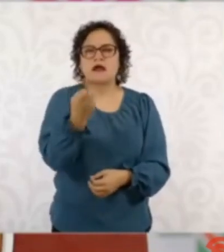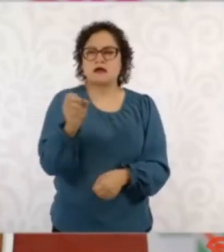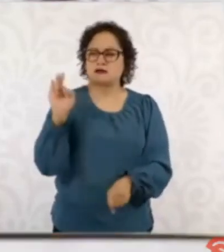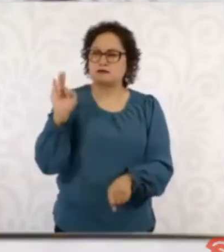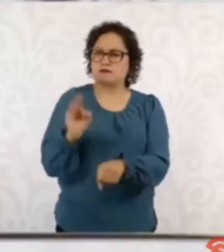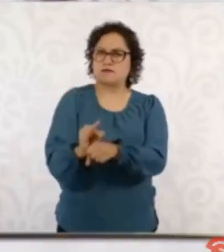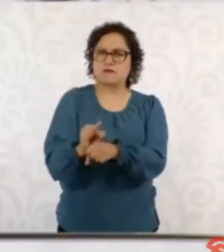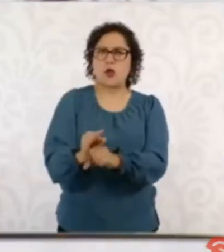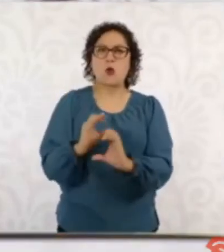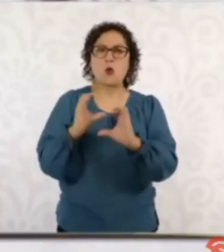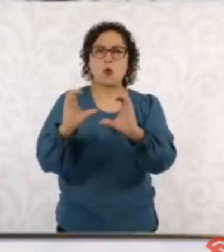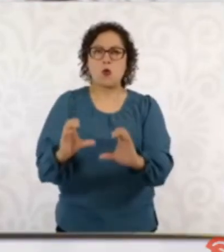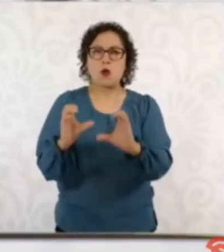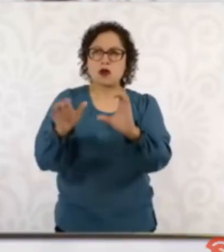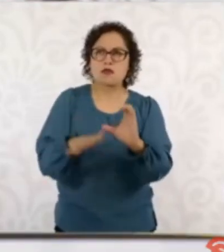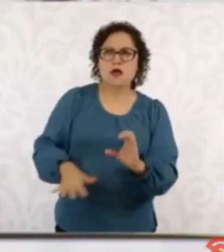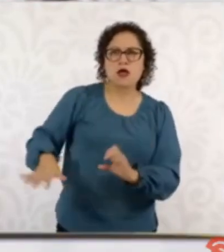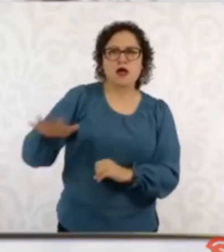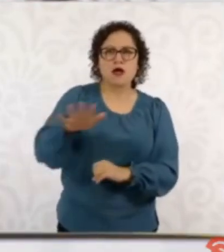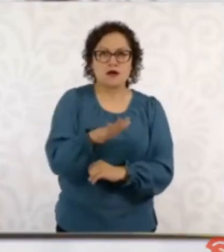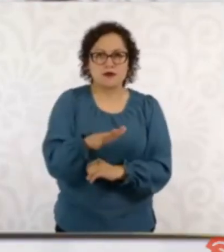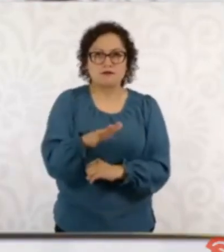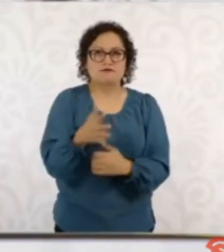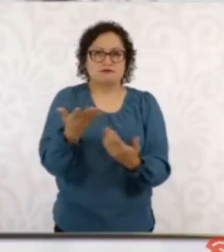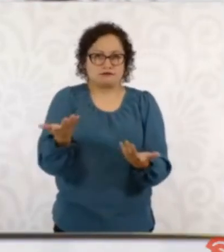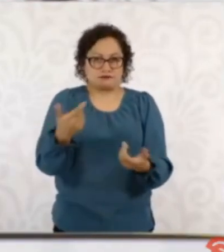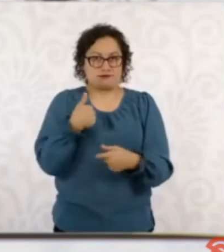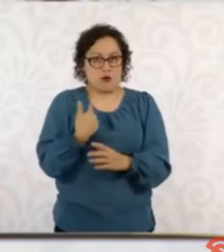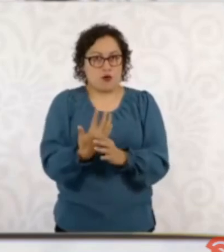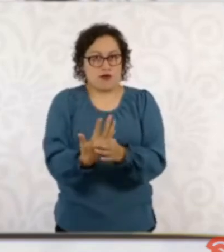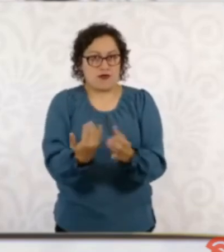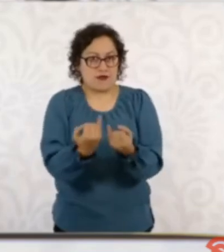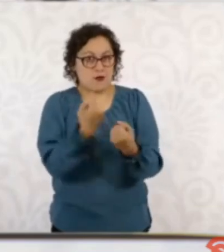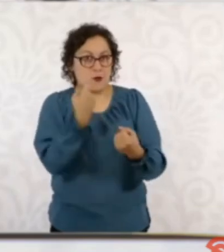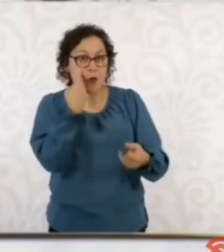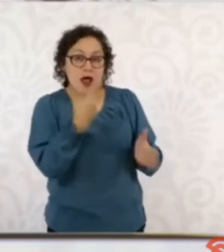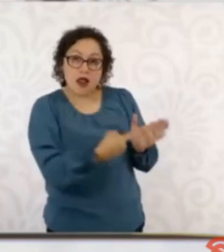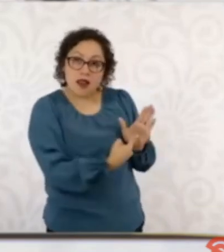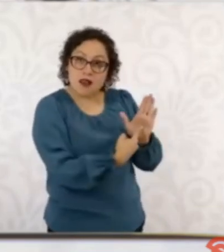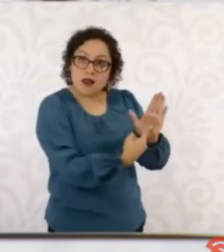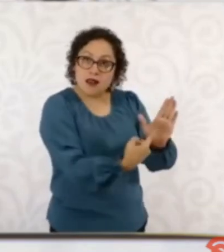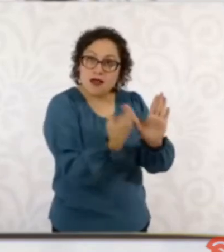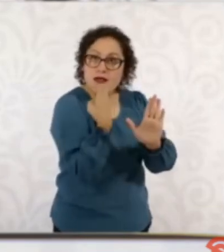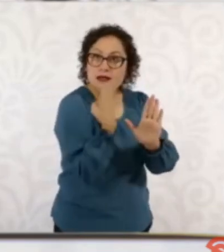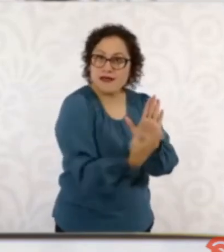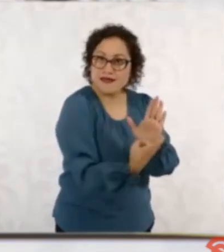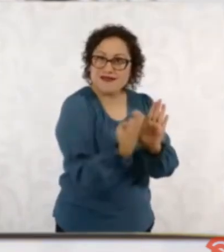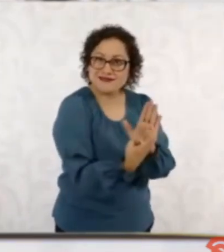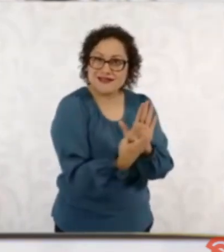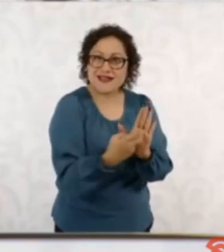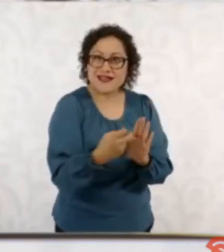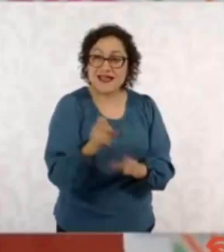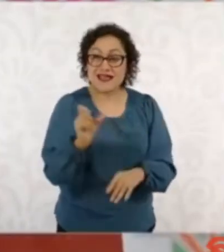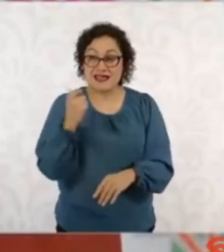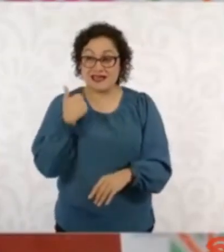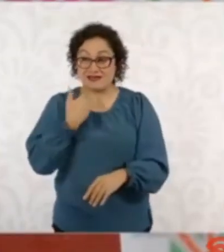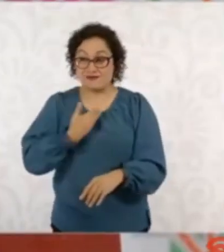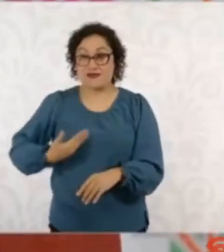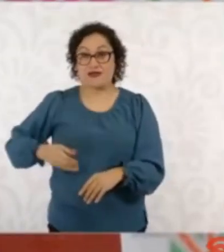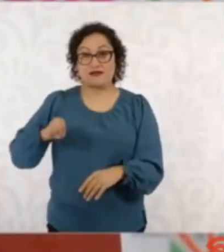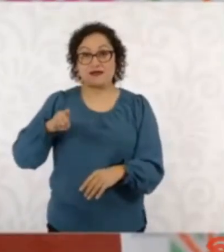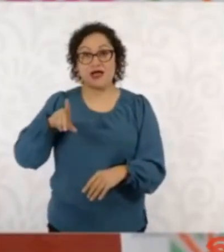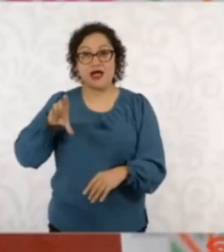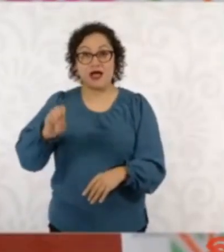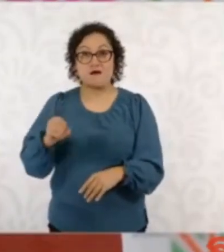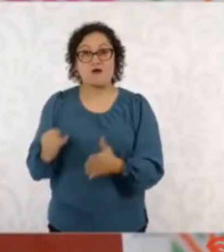es justamente que desde antes del presidente López Obrador, el Benito Juárez ya se había decretado una saturación